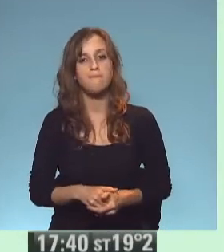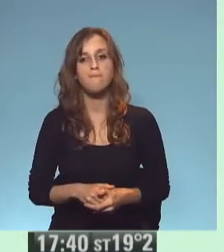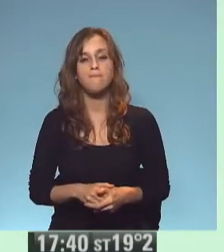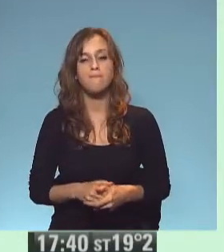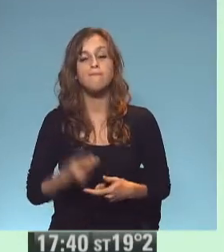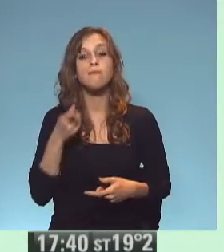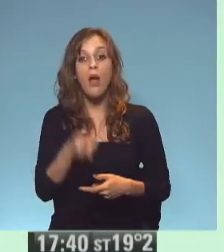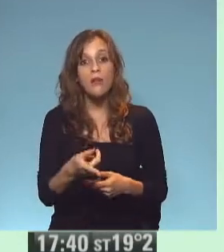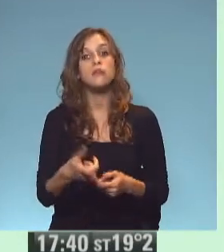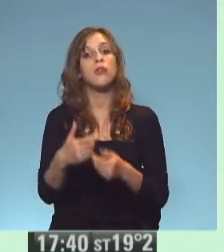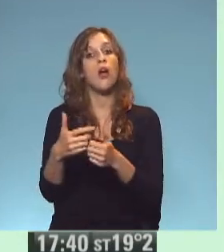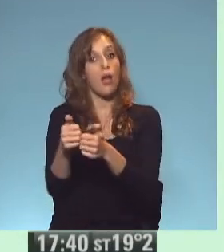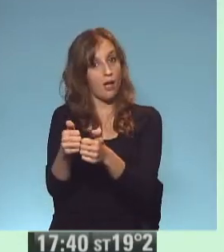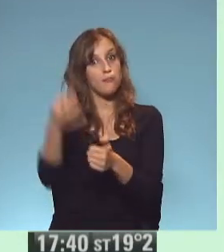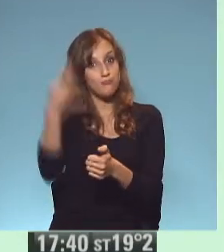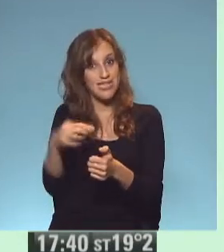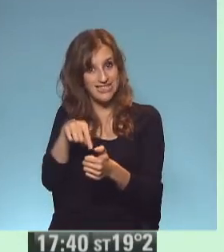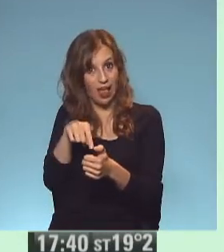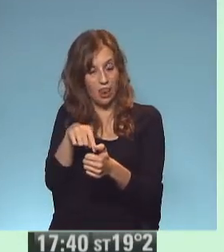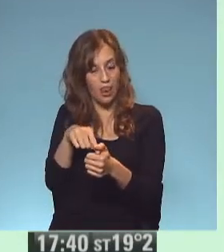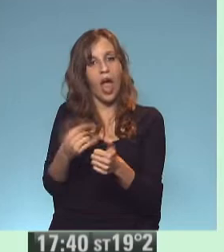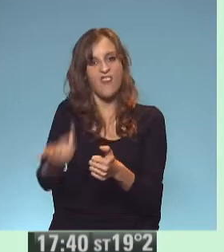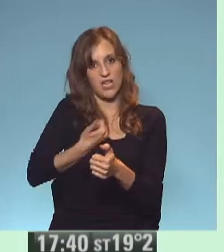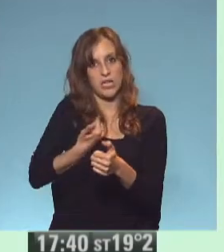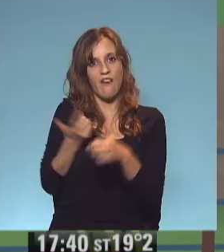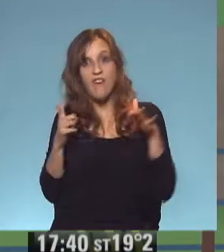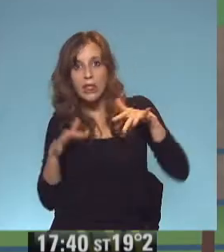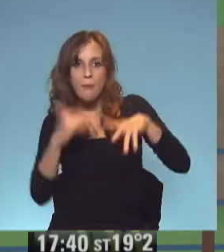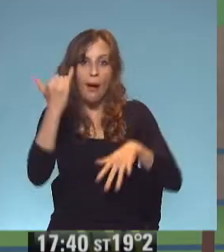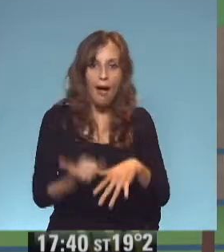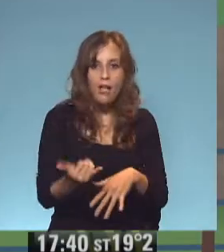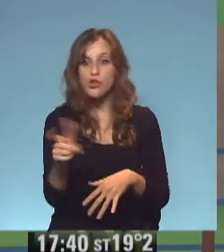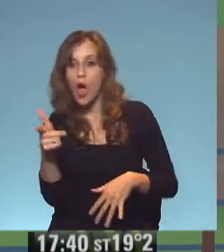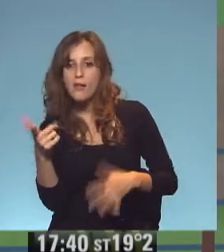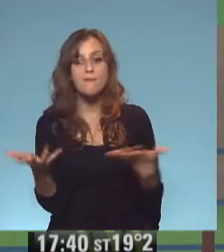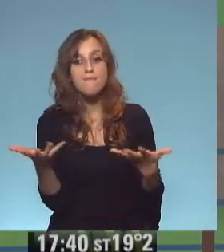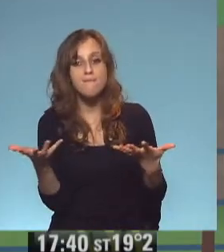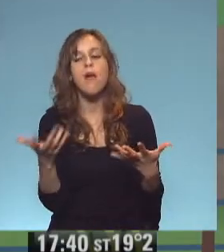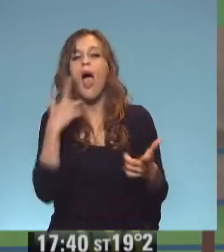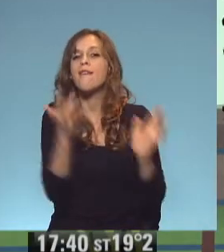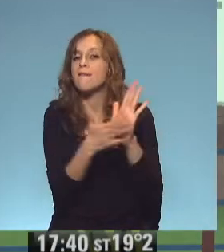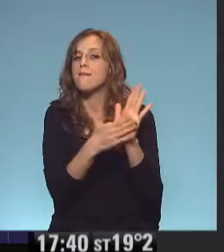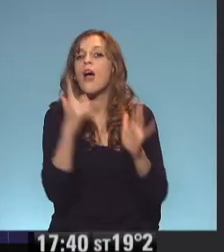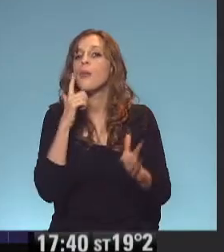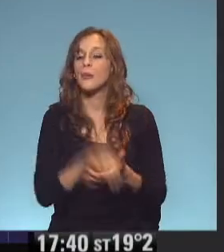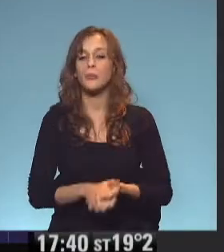Este instrumento especial mide la presencia de fantasmas. Vamos a probarlo.